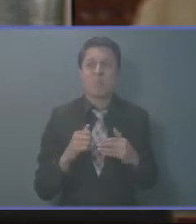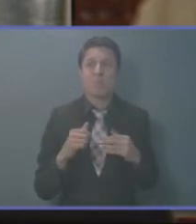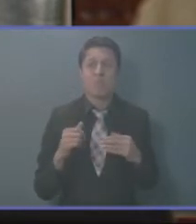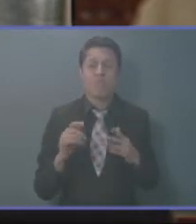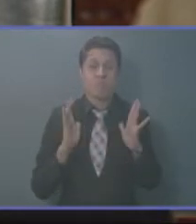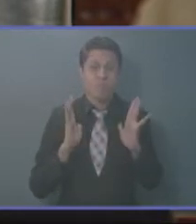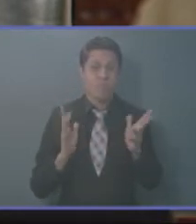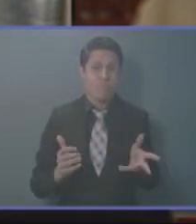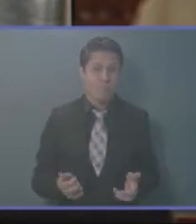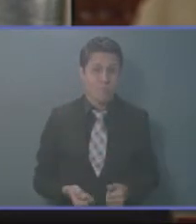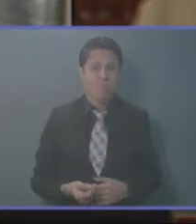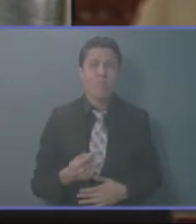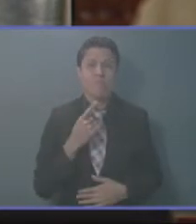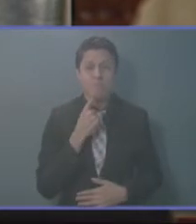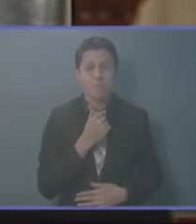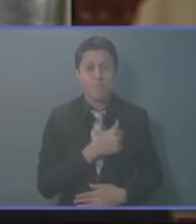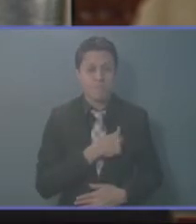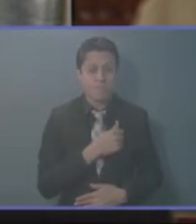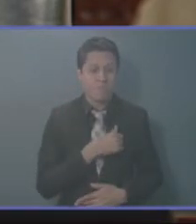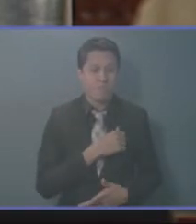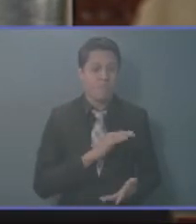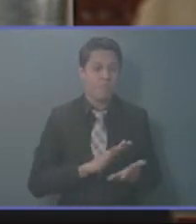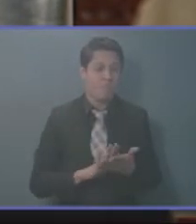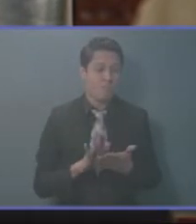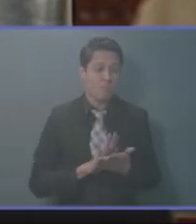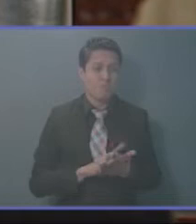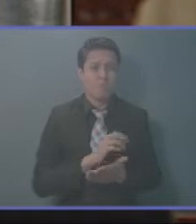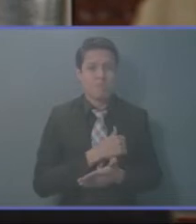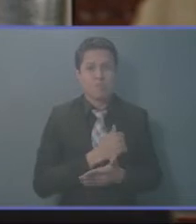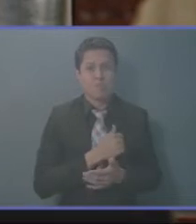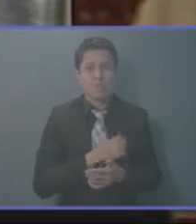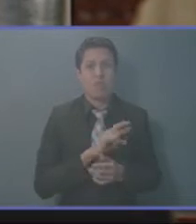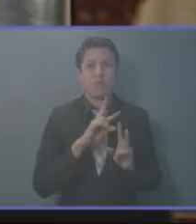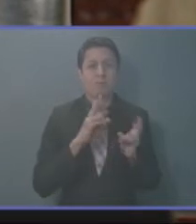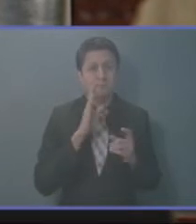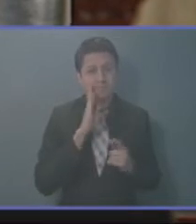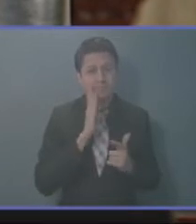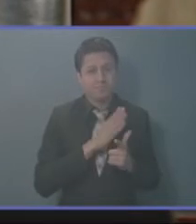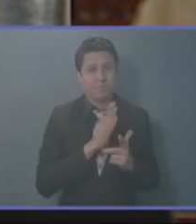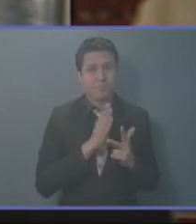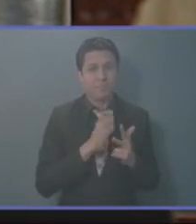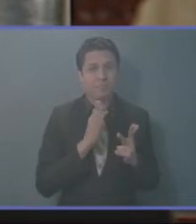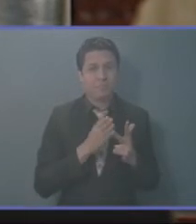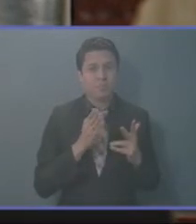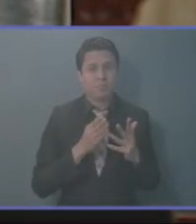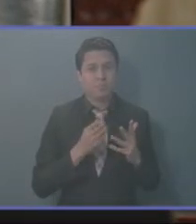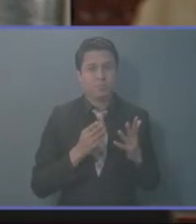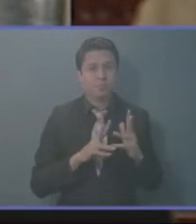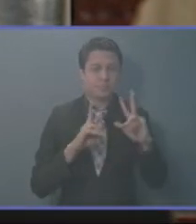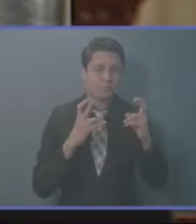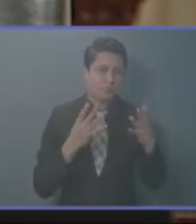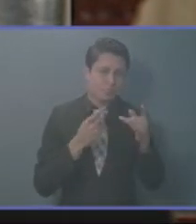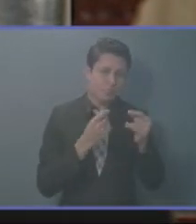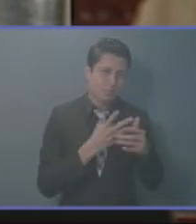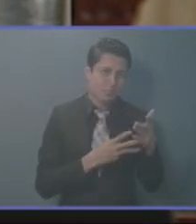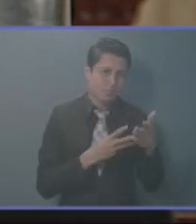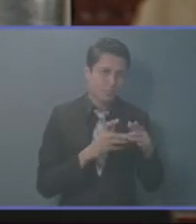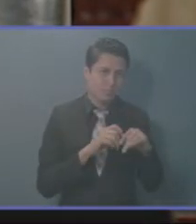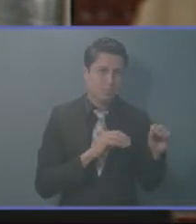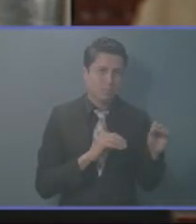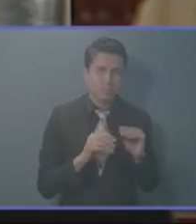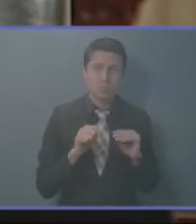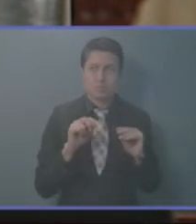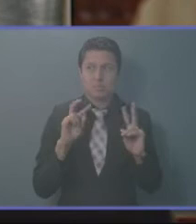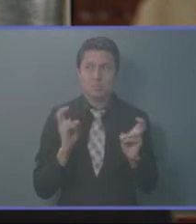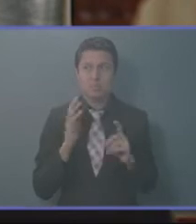ejecutivo el que está llamado a cumplir con la determinación de los fines o destinos que le corresponden a los rubros presupuestarios que, para el